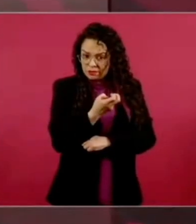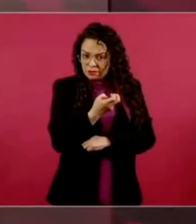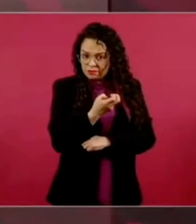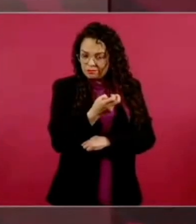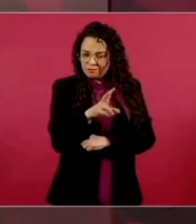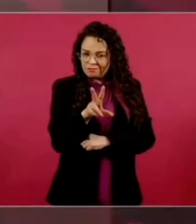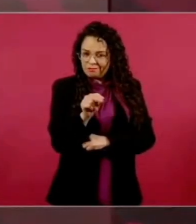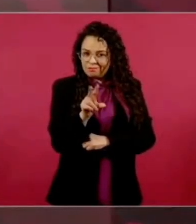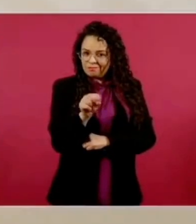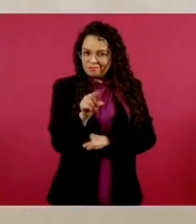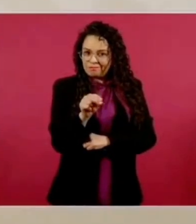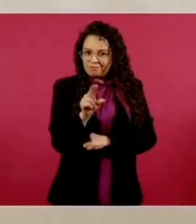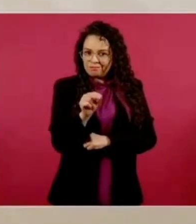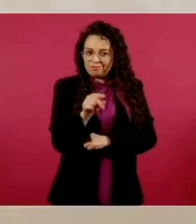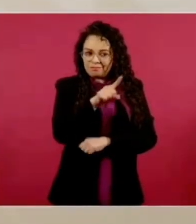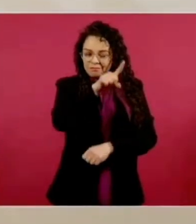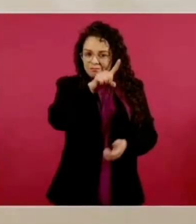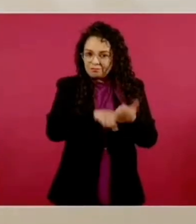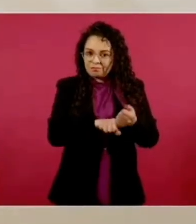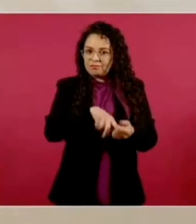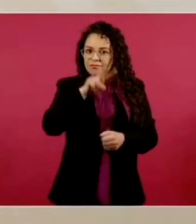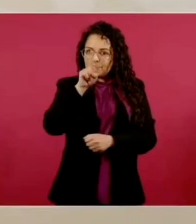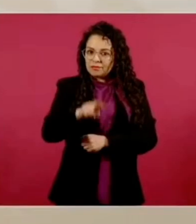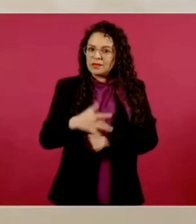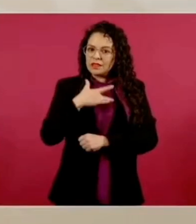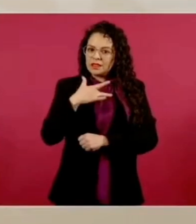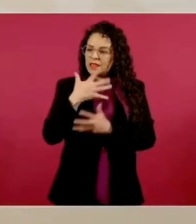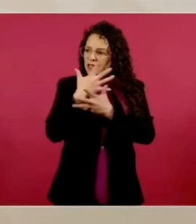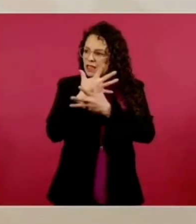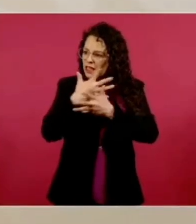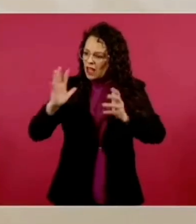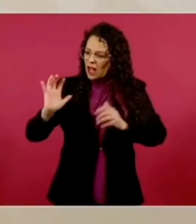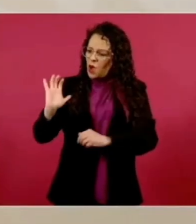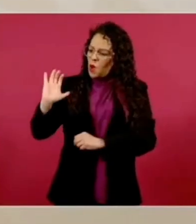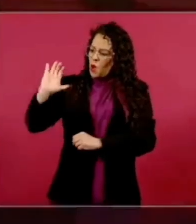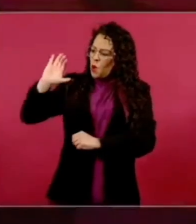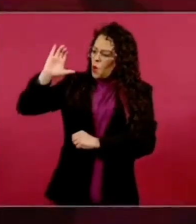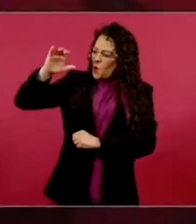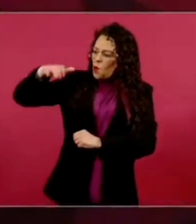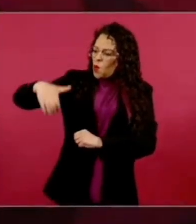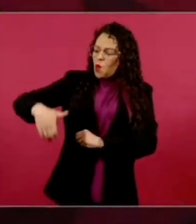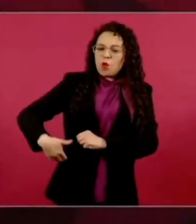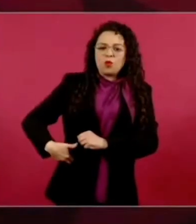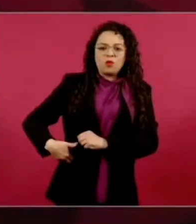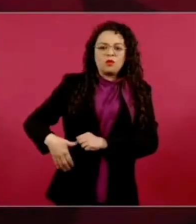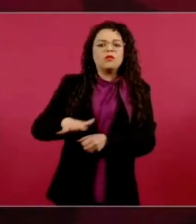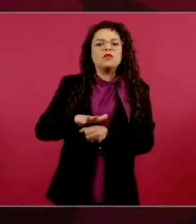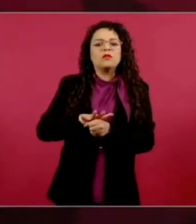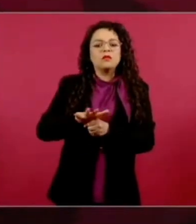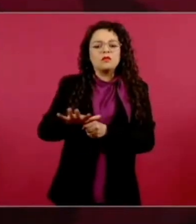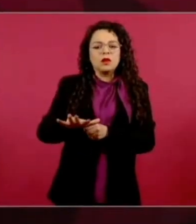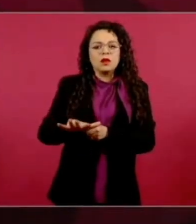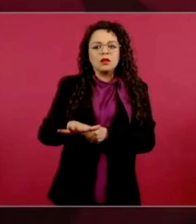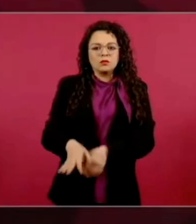que los llena de orgullo a los mexicanos, su origen.